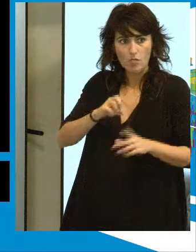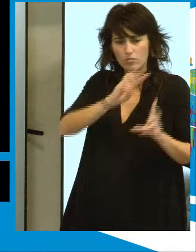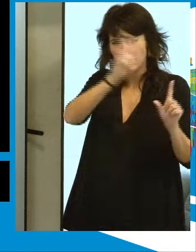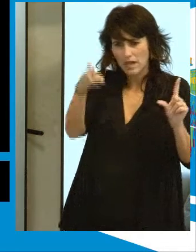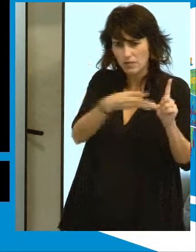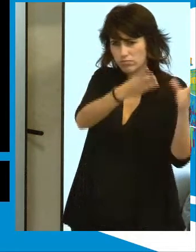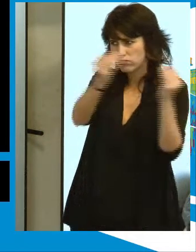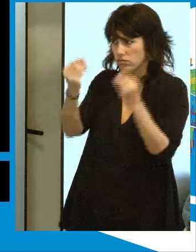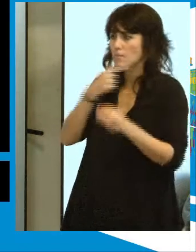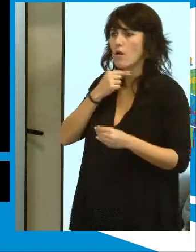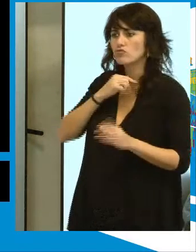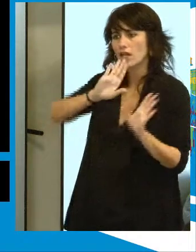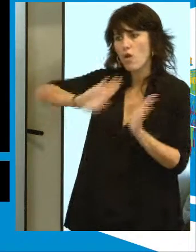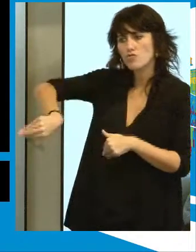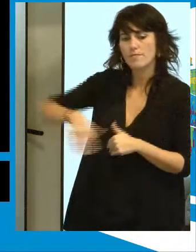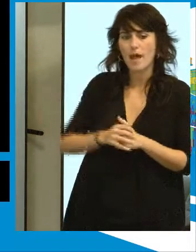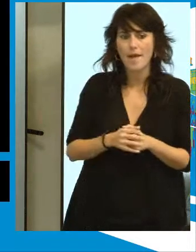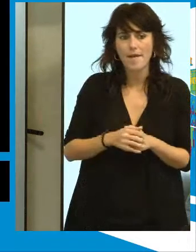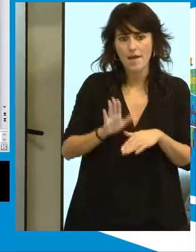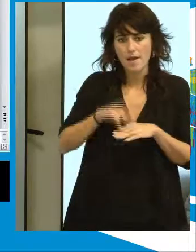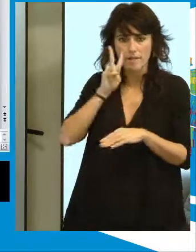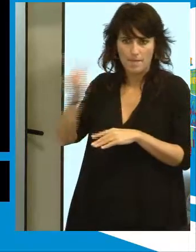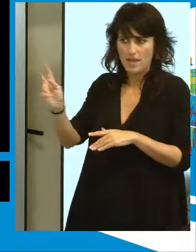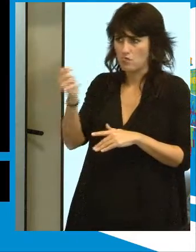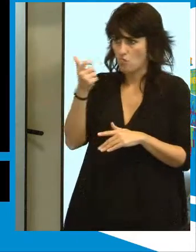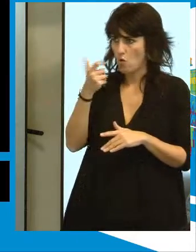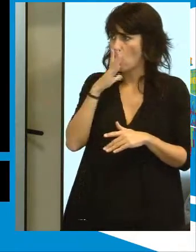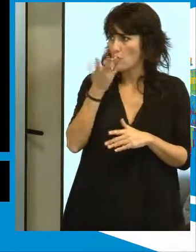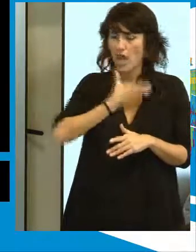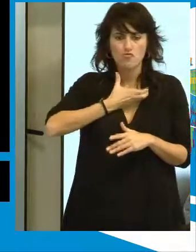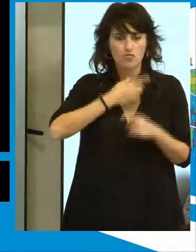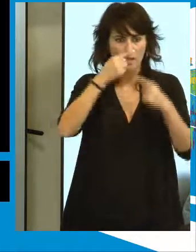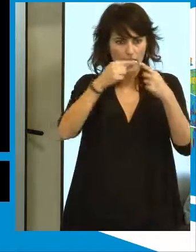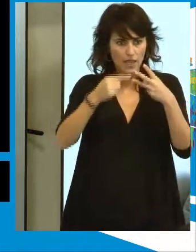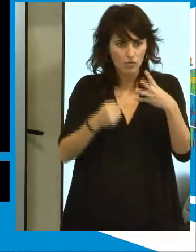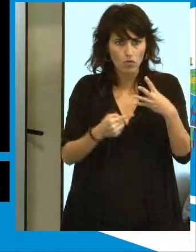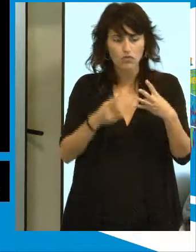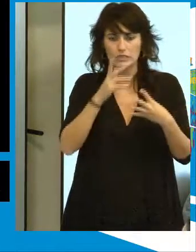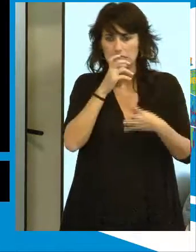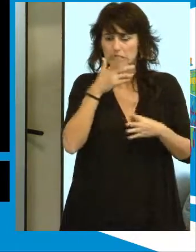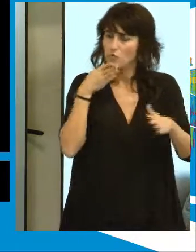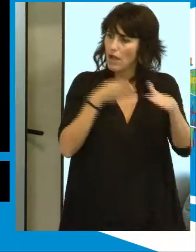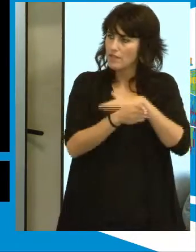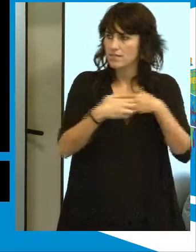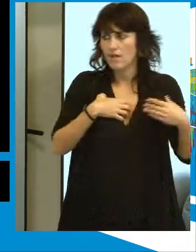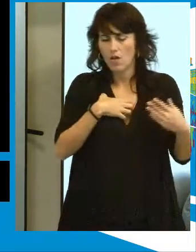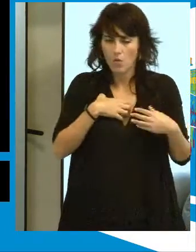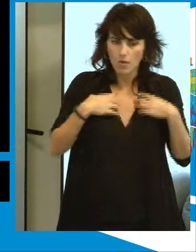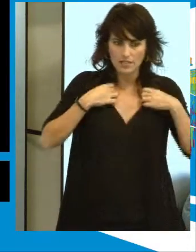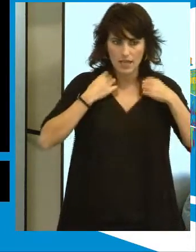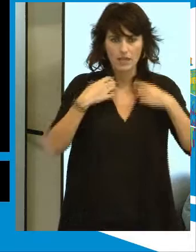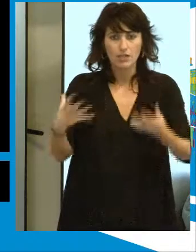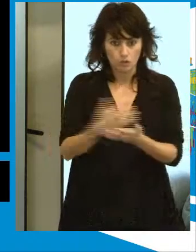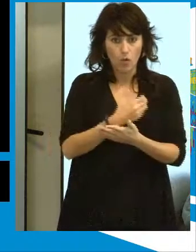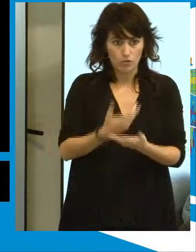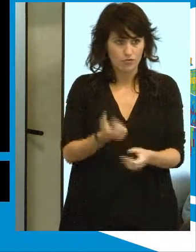web. Sí que me gustaría que pusieras, Sebas, la última, para que veáis un poquito, pues hay un montón de ayuntamientos. Está costando esto de la accesibilidad, a todos los que estamos aquí y nos dedicamos,